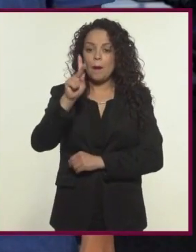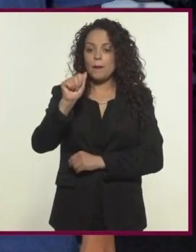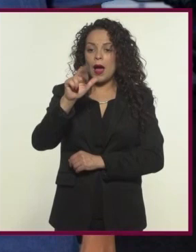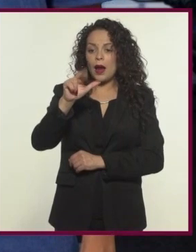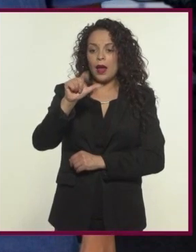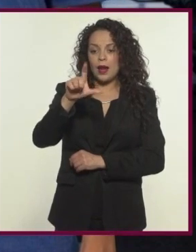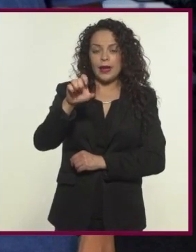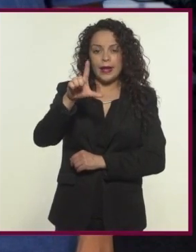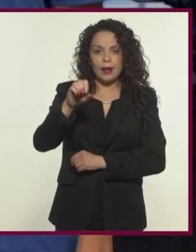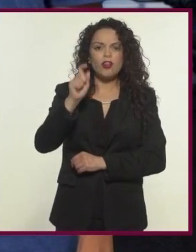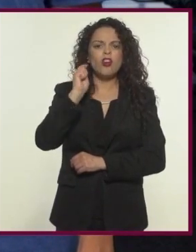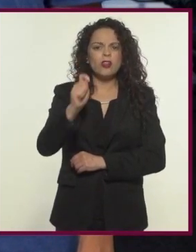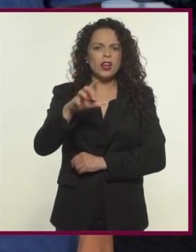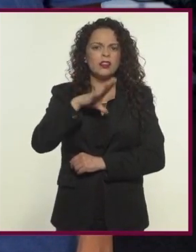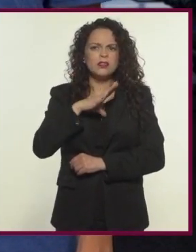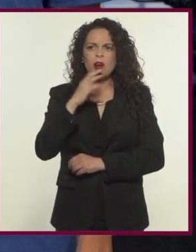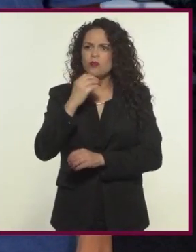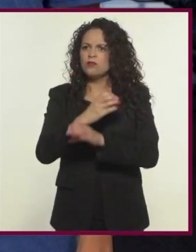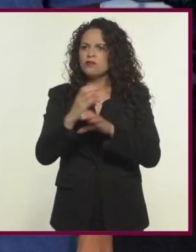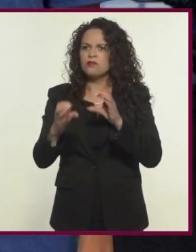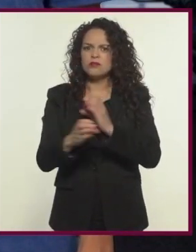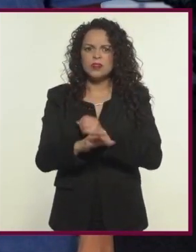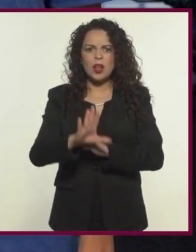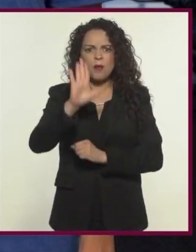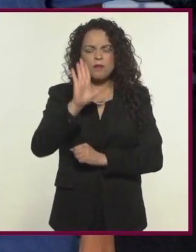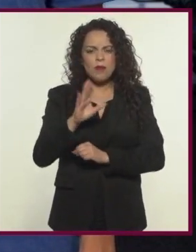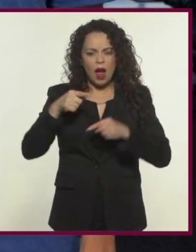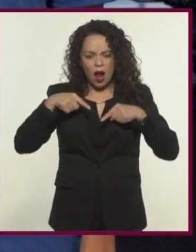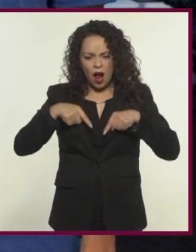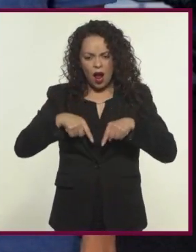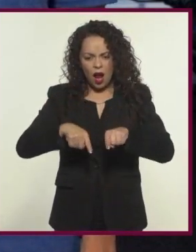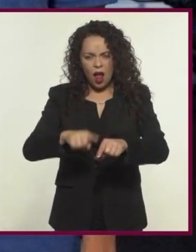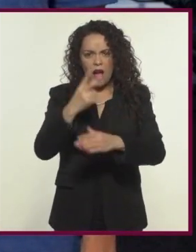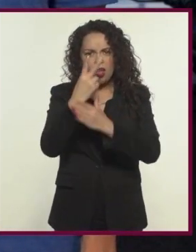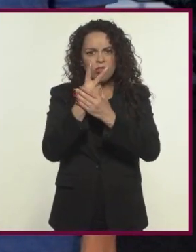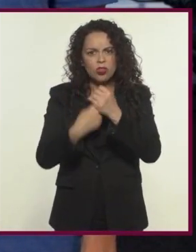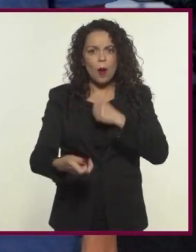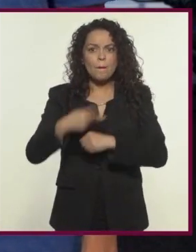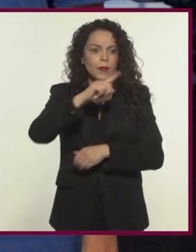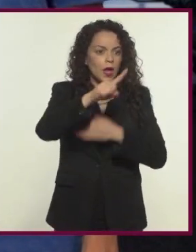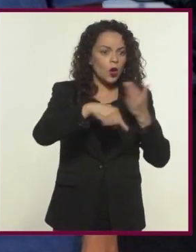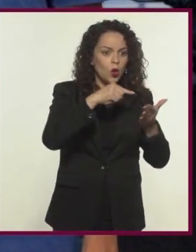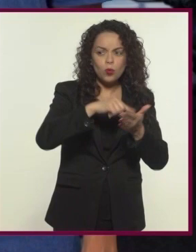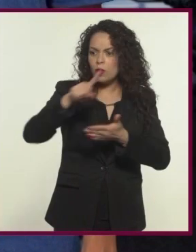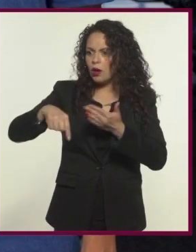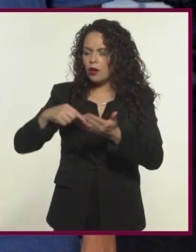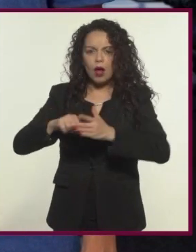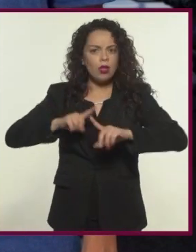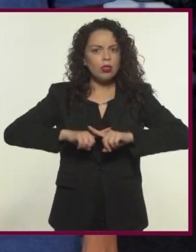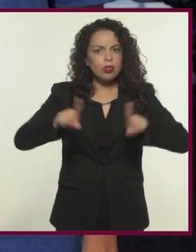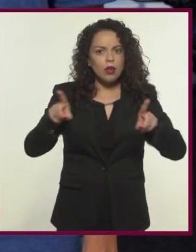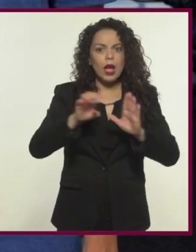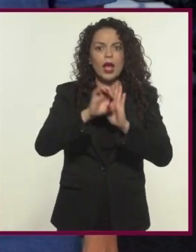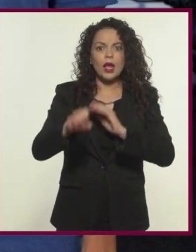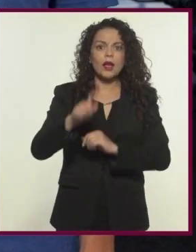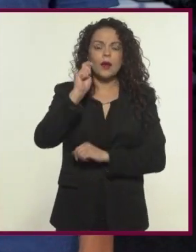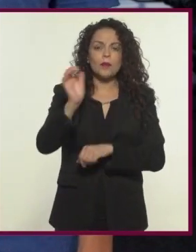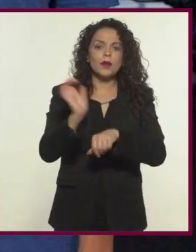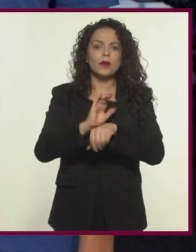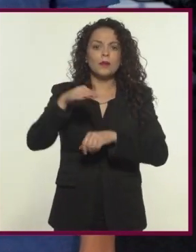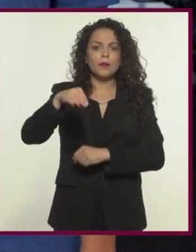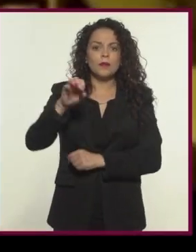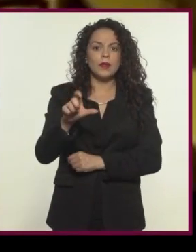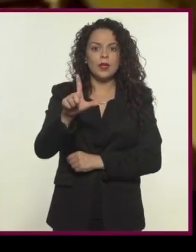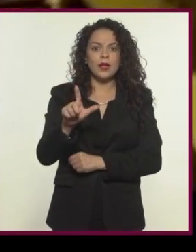montaje paralelo, en el que se nos presentan cosas que presuntamente pasan al mismo tiempo, pero en distinto lugar, como la primera escena de la